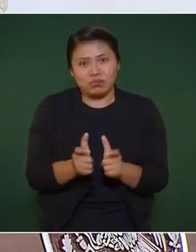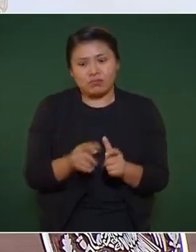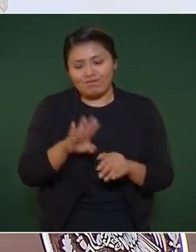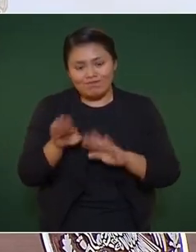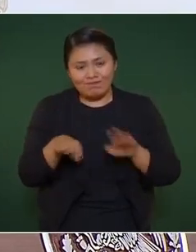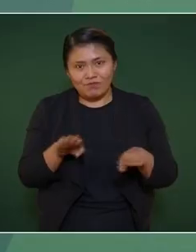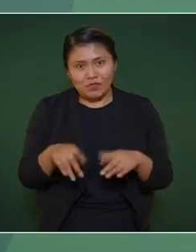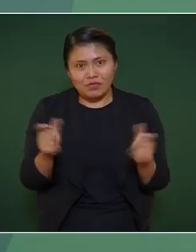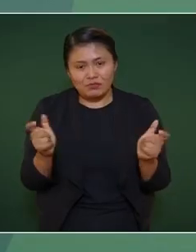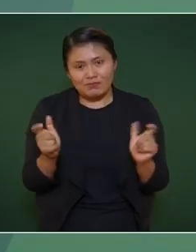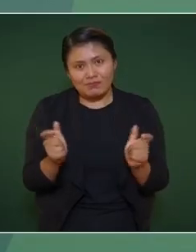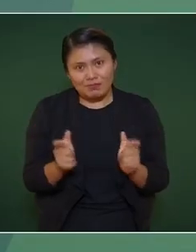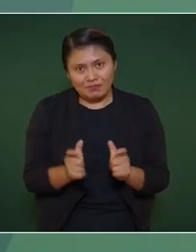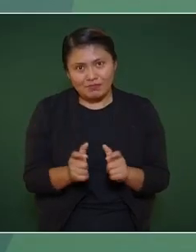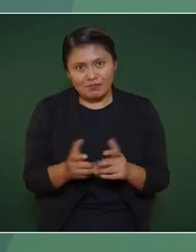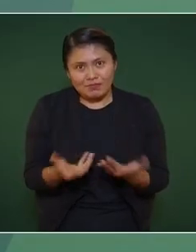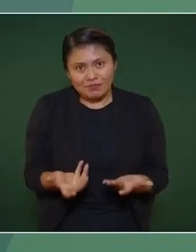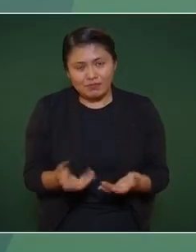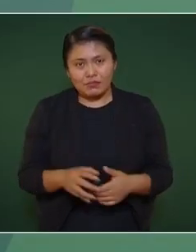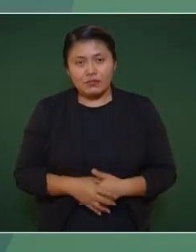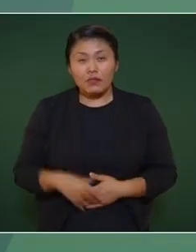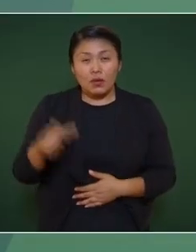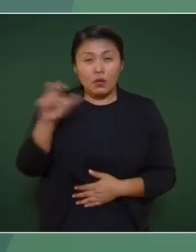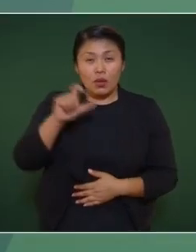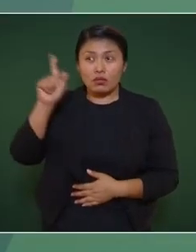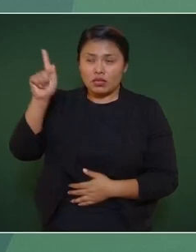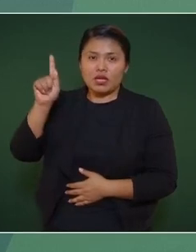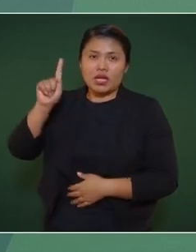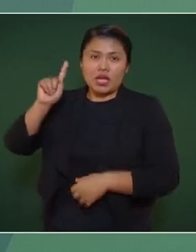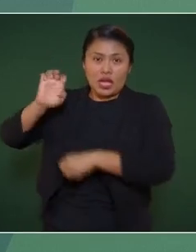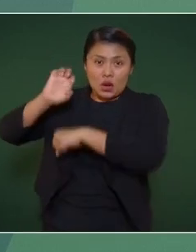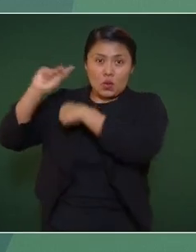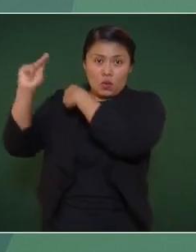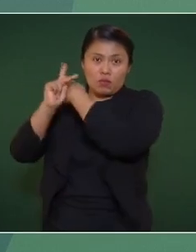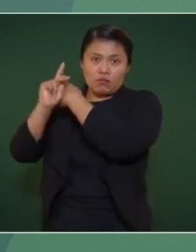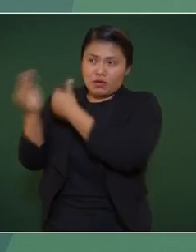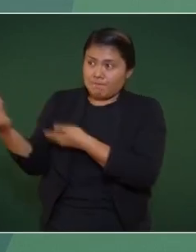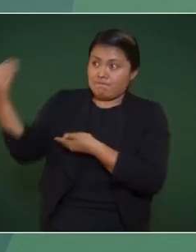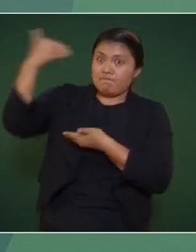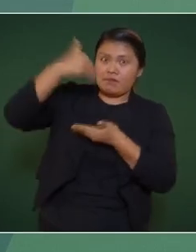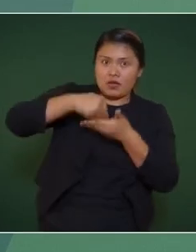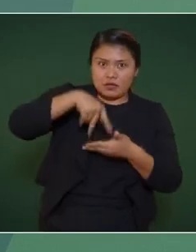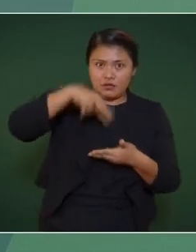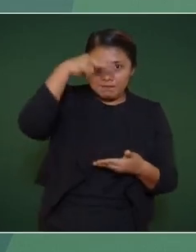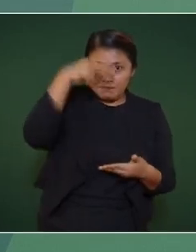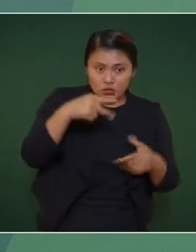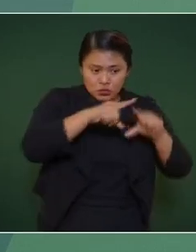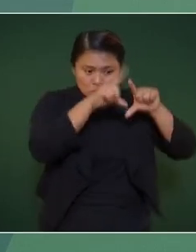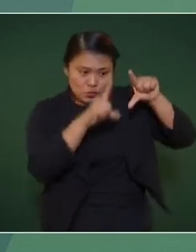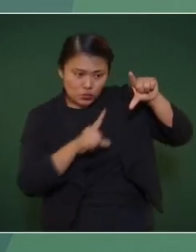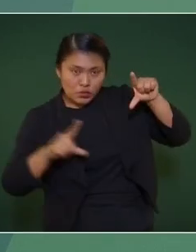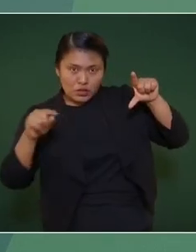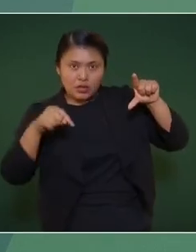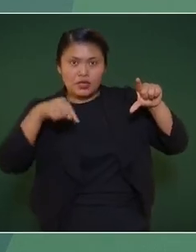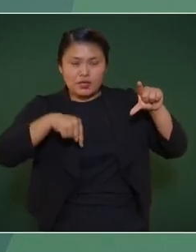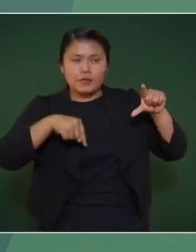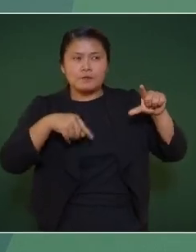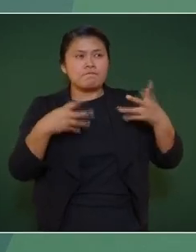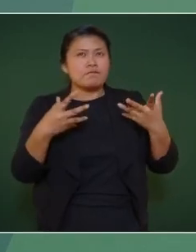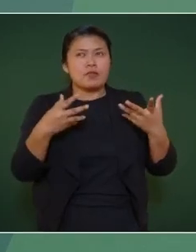Cuando llegan los europeos, se calcula que vivían en